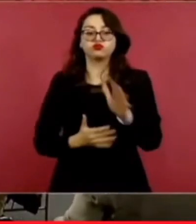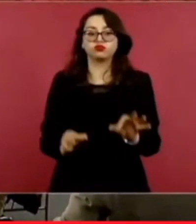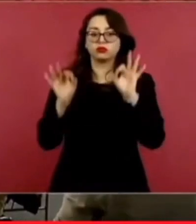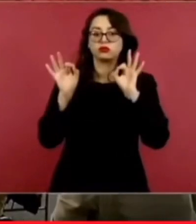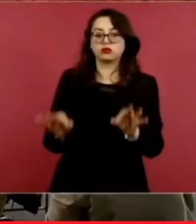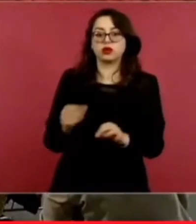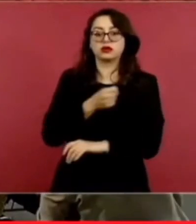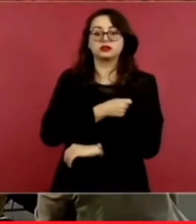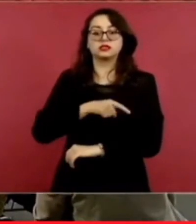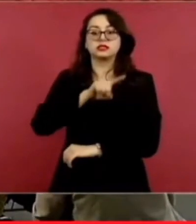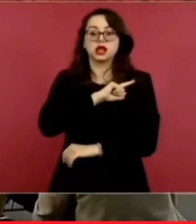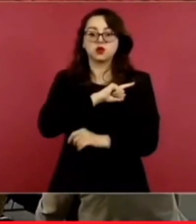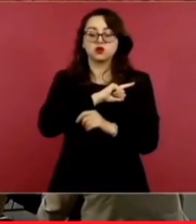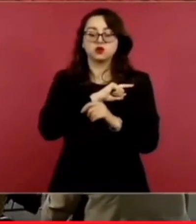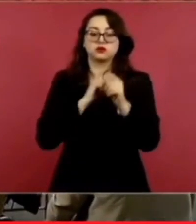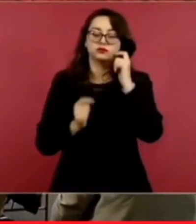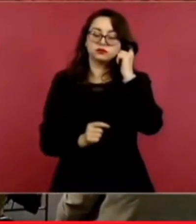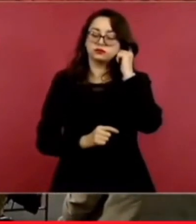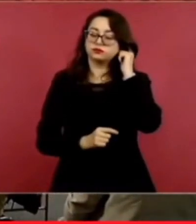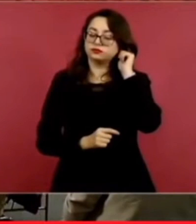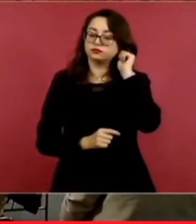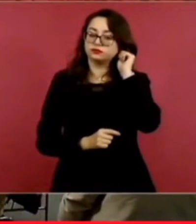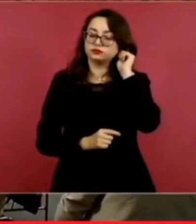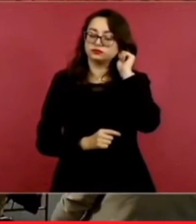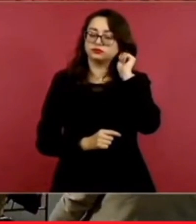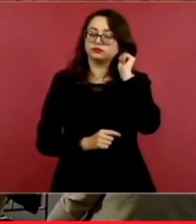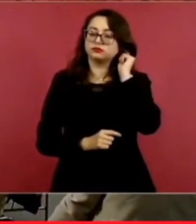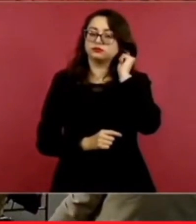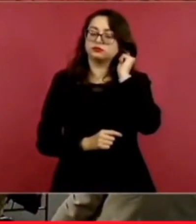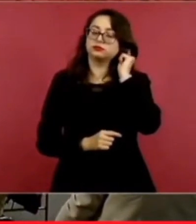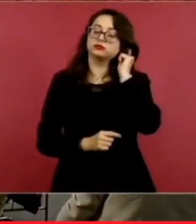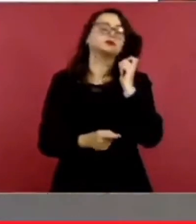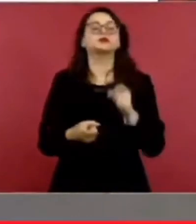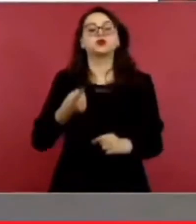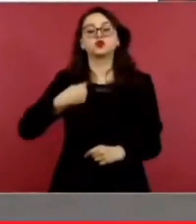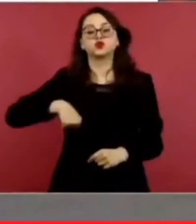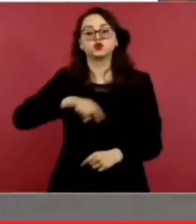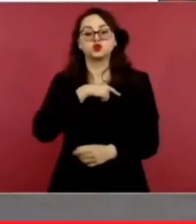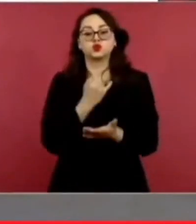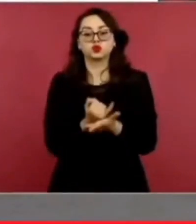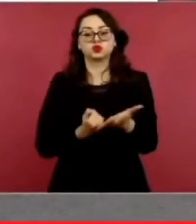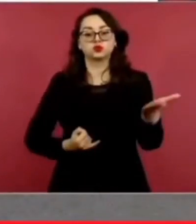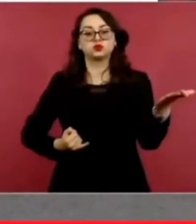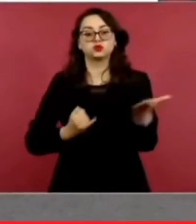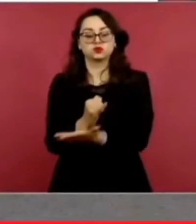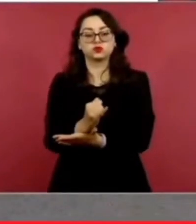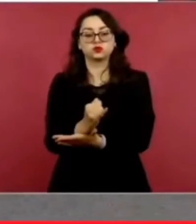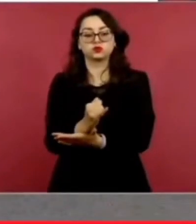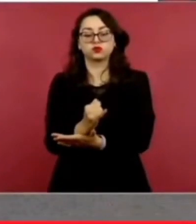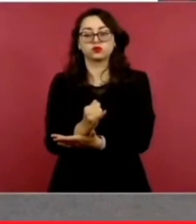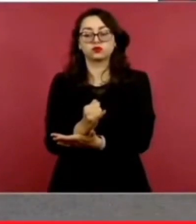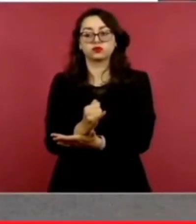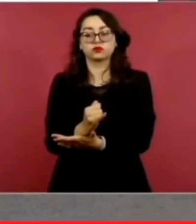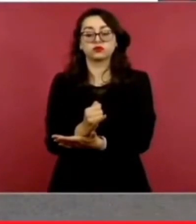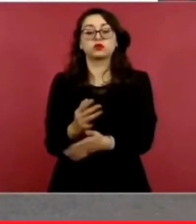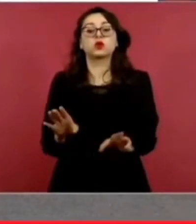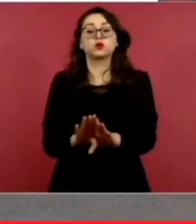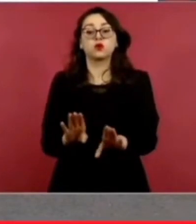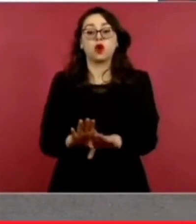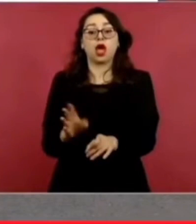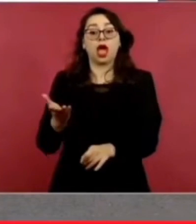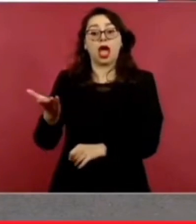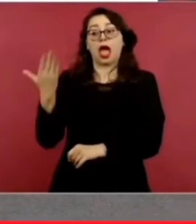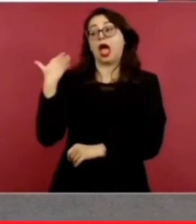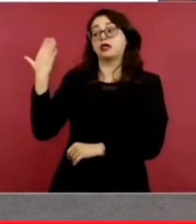Y esta es la postura de la Semarnat actual. No traemos nada de las posturas ni estamos de acuerdo cómo actuaba